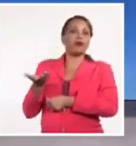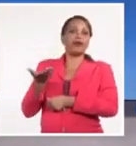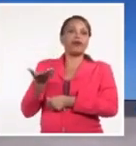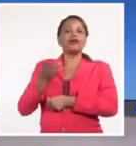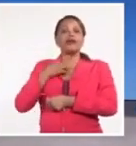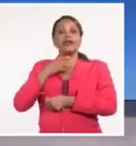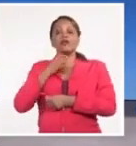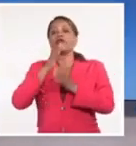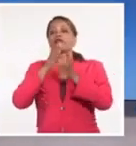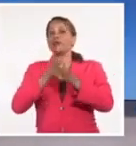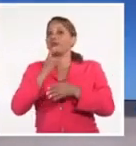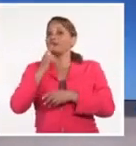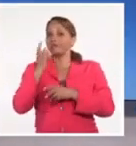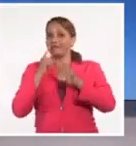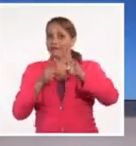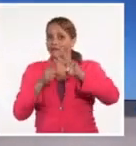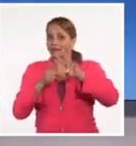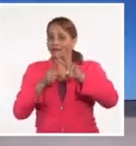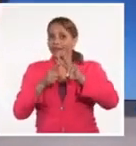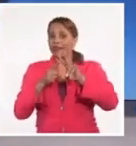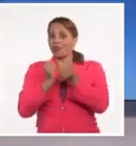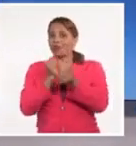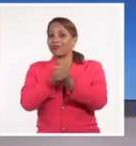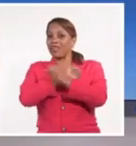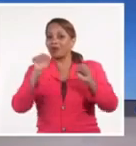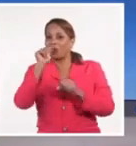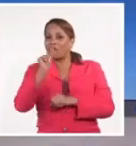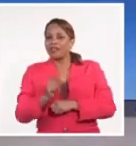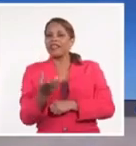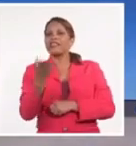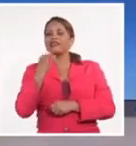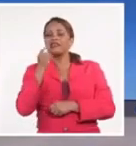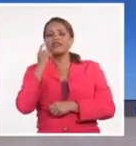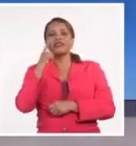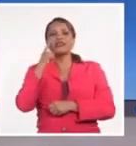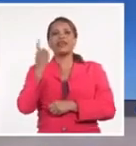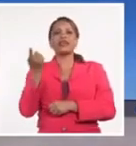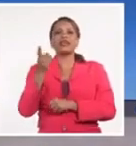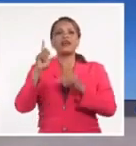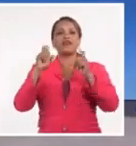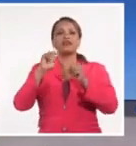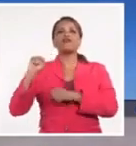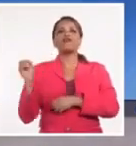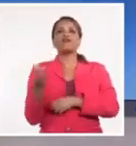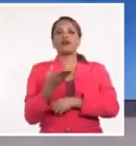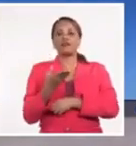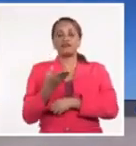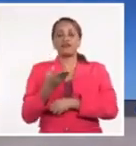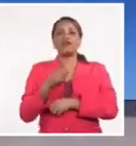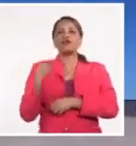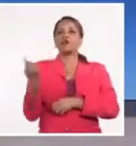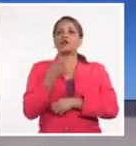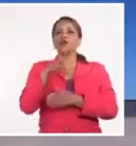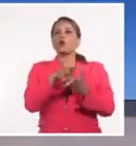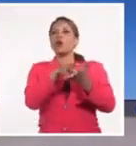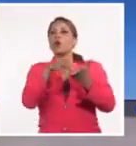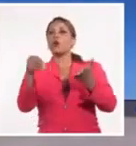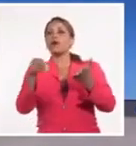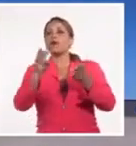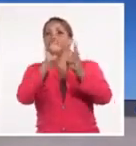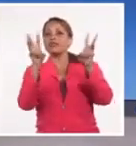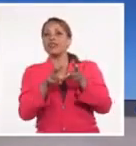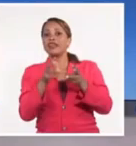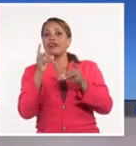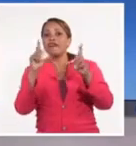más fieles televidentes, los terroristas, dicen haber descubierto que la foto es falsa, que nosotros copiamos la foto de internet,